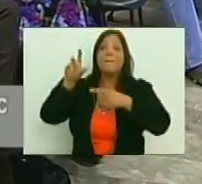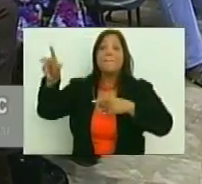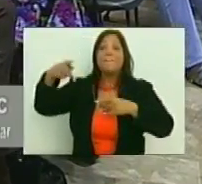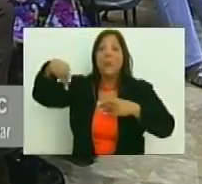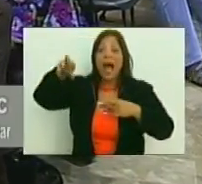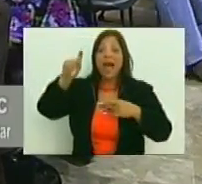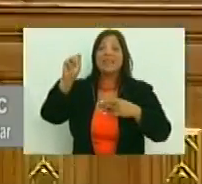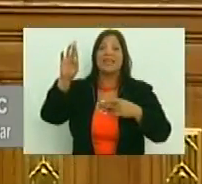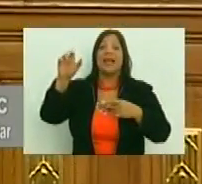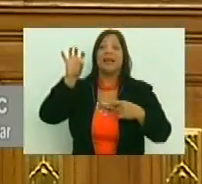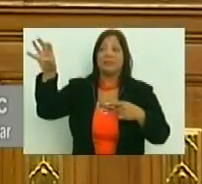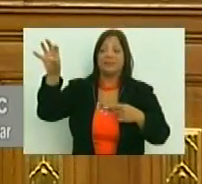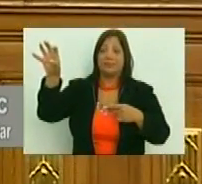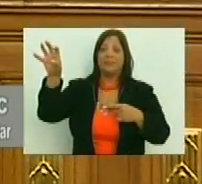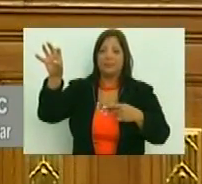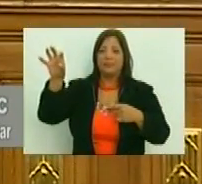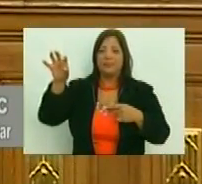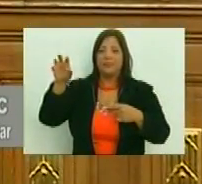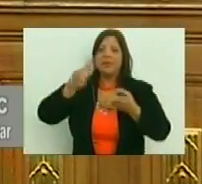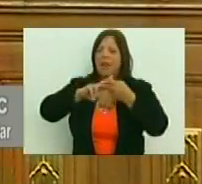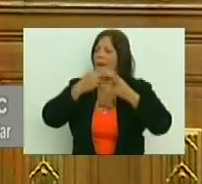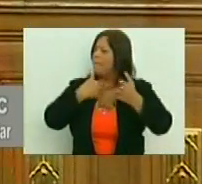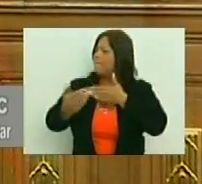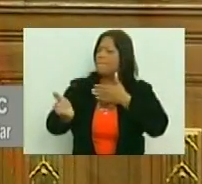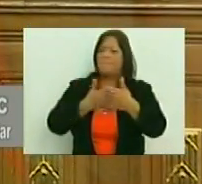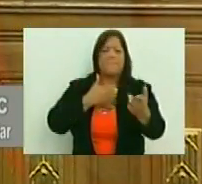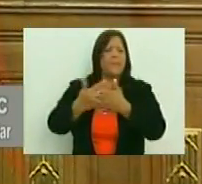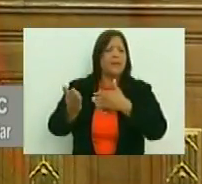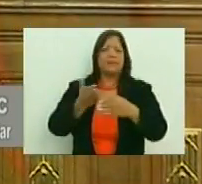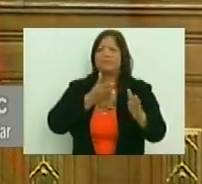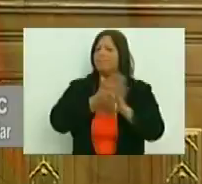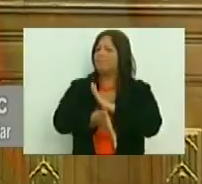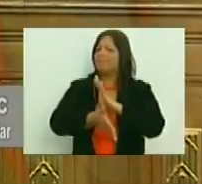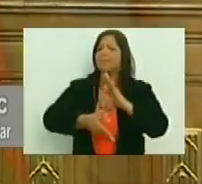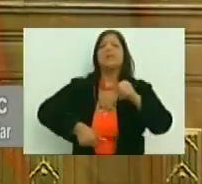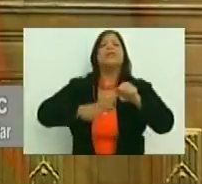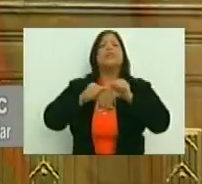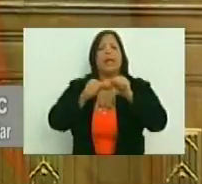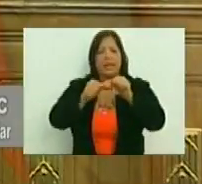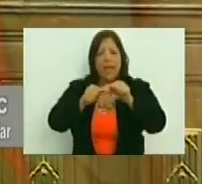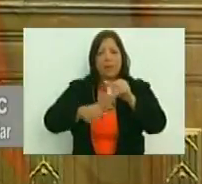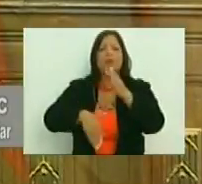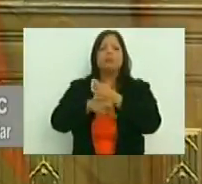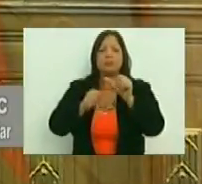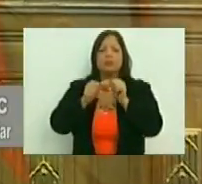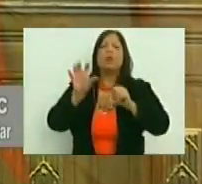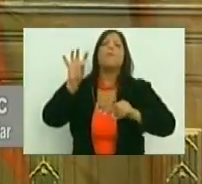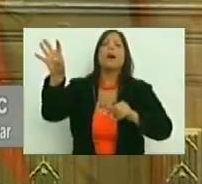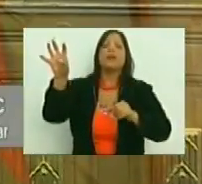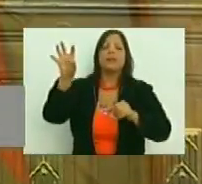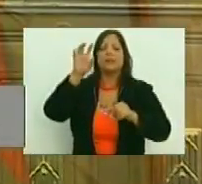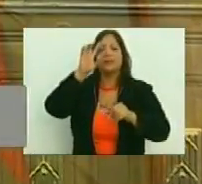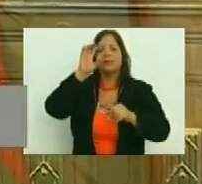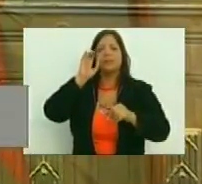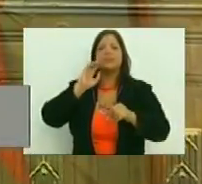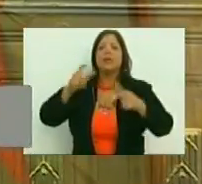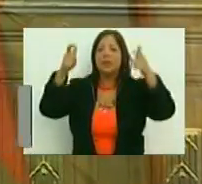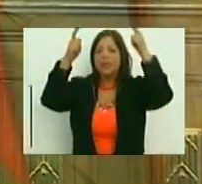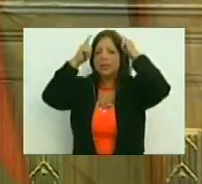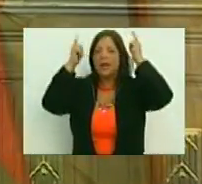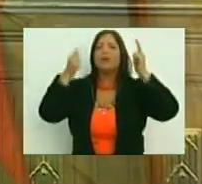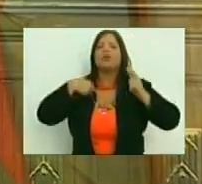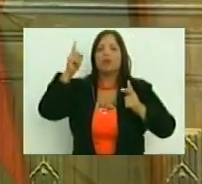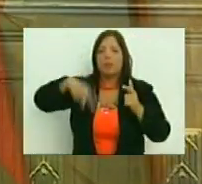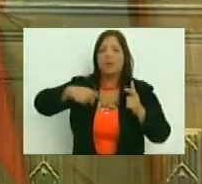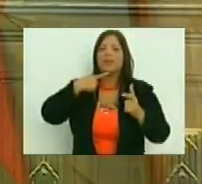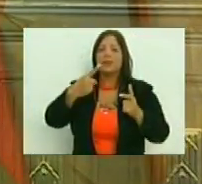hoy tenemos patria y pase lo que pase, seguiremos teniendo patria. Y de Chávez yo también